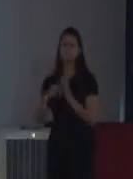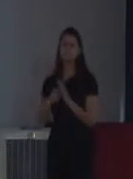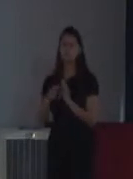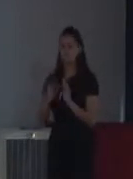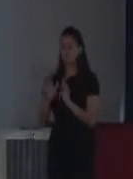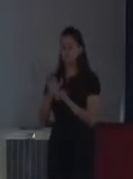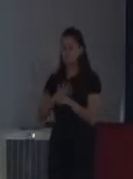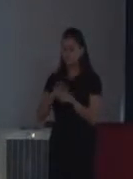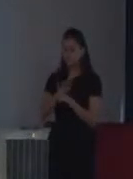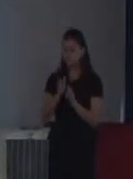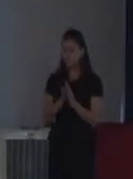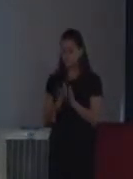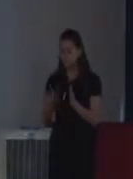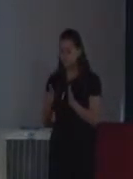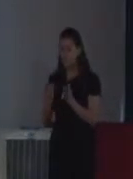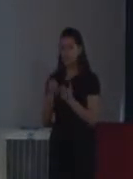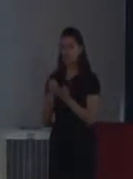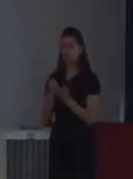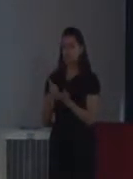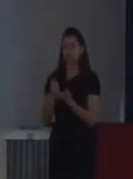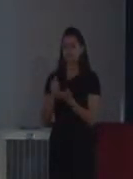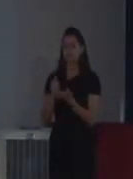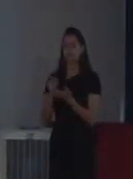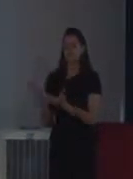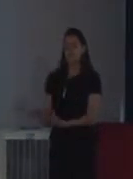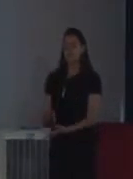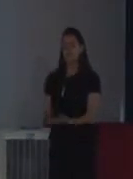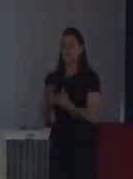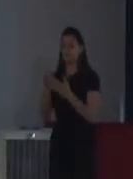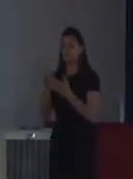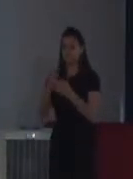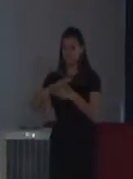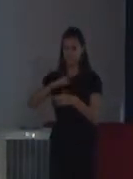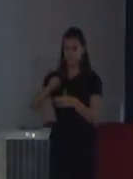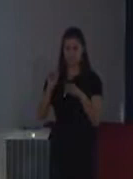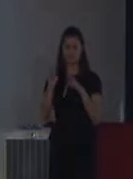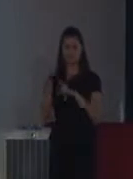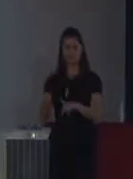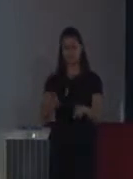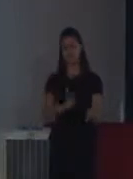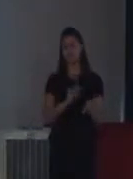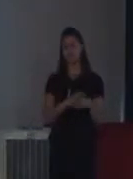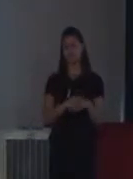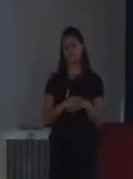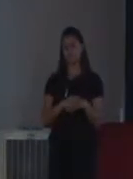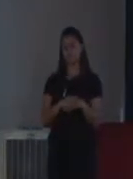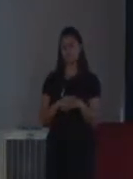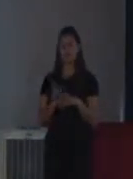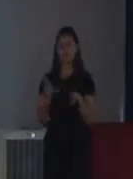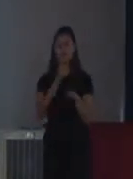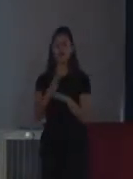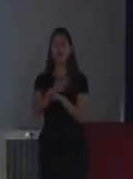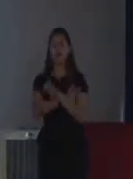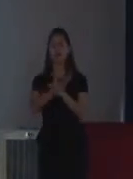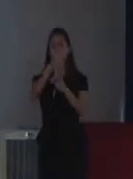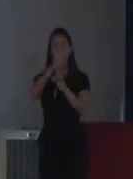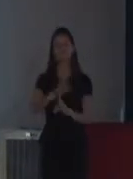de transición que permite restablecer los derechos de las personas a las cuales han sido